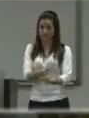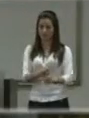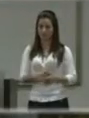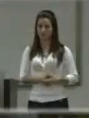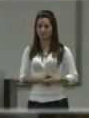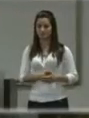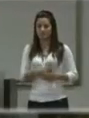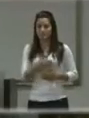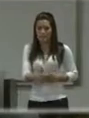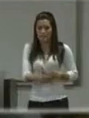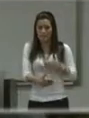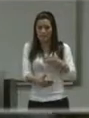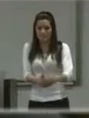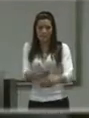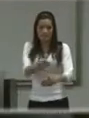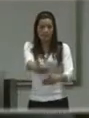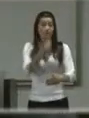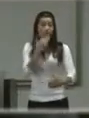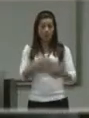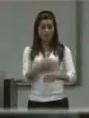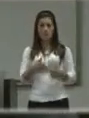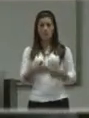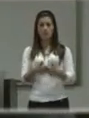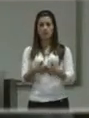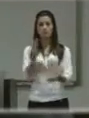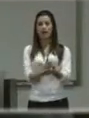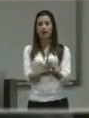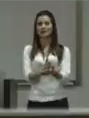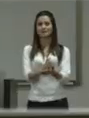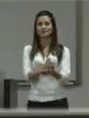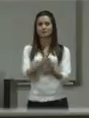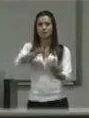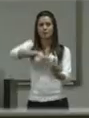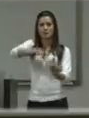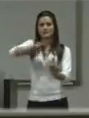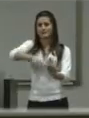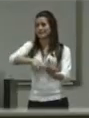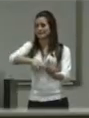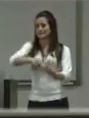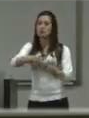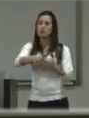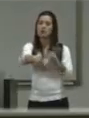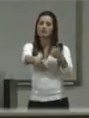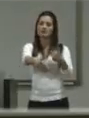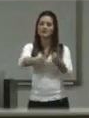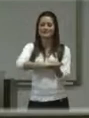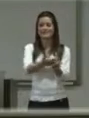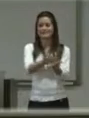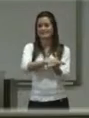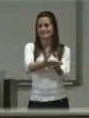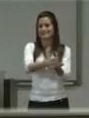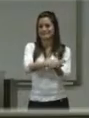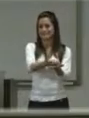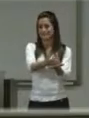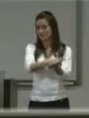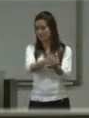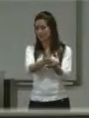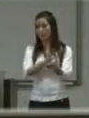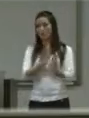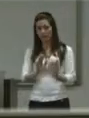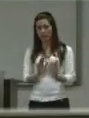pueden enfrentar momentos de crisis bueno las personas con discapacidad intelectual tienen una interacción con el mundo más